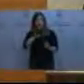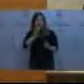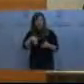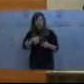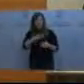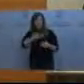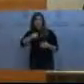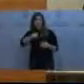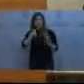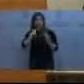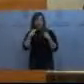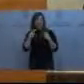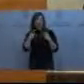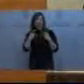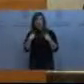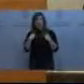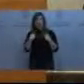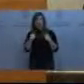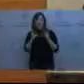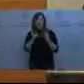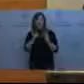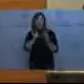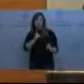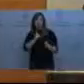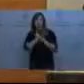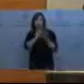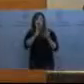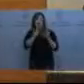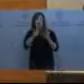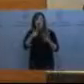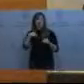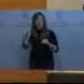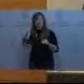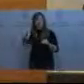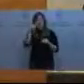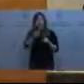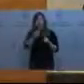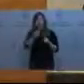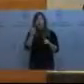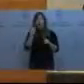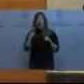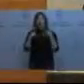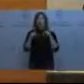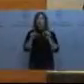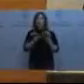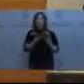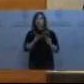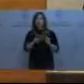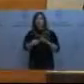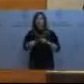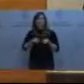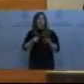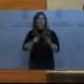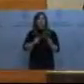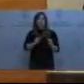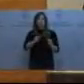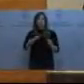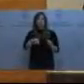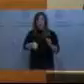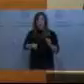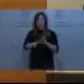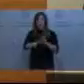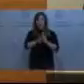somos diputados de la oposición. Yo creo que con su actitud, con su decisión y con su permanencia